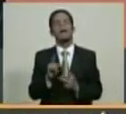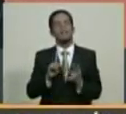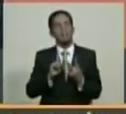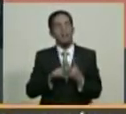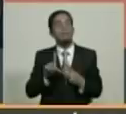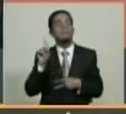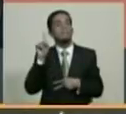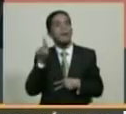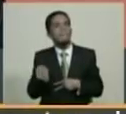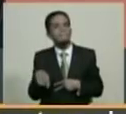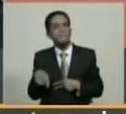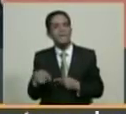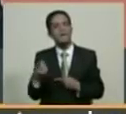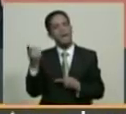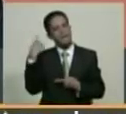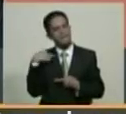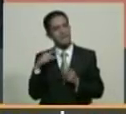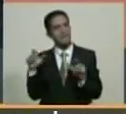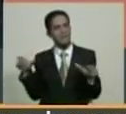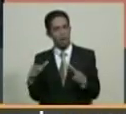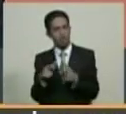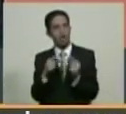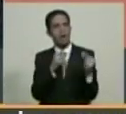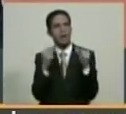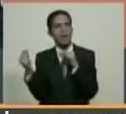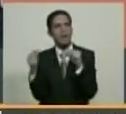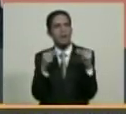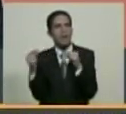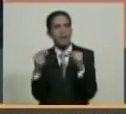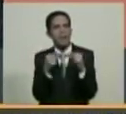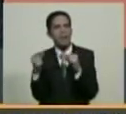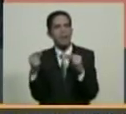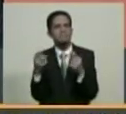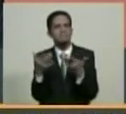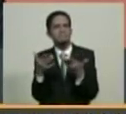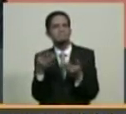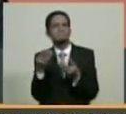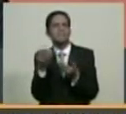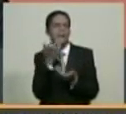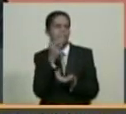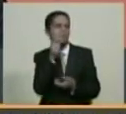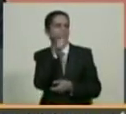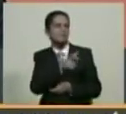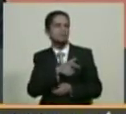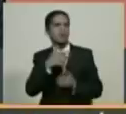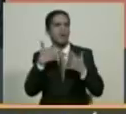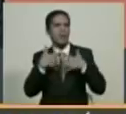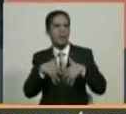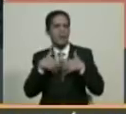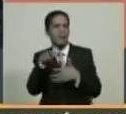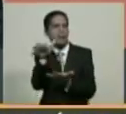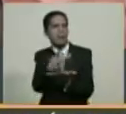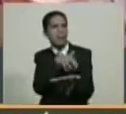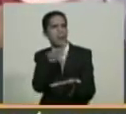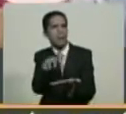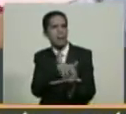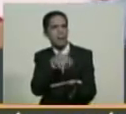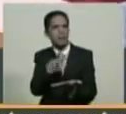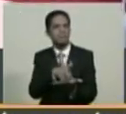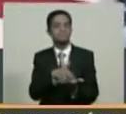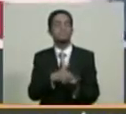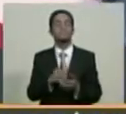los agroindustriales, hemos visto todo el tema de la reposición de inventario. Es